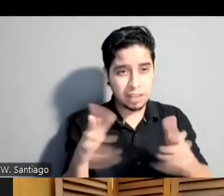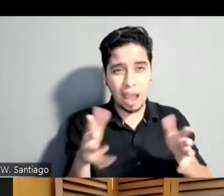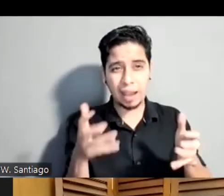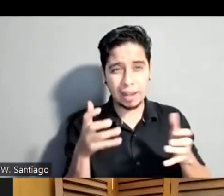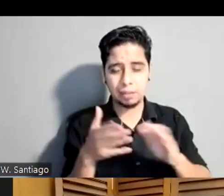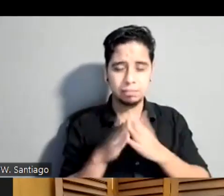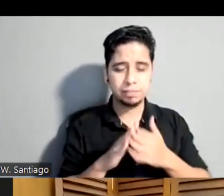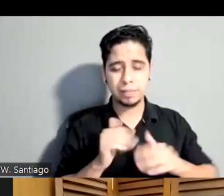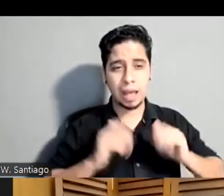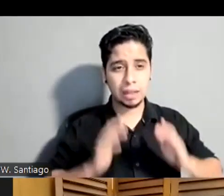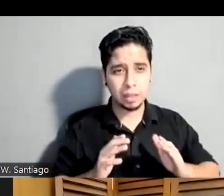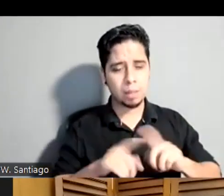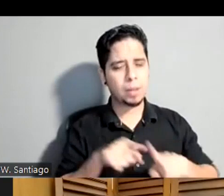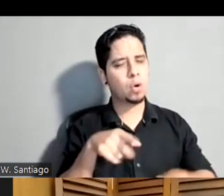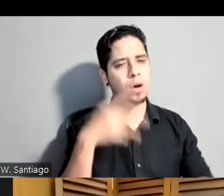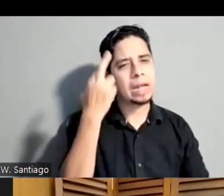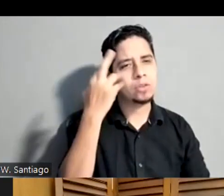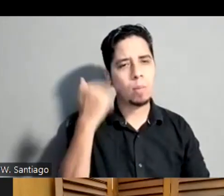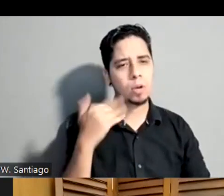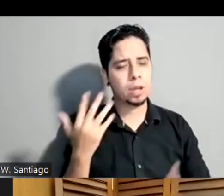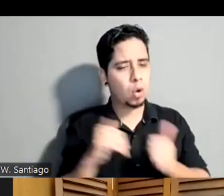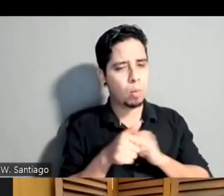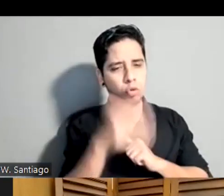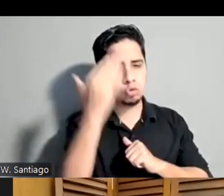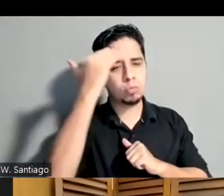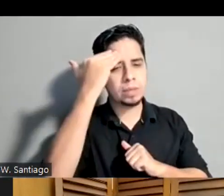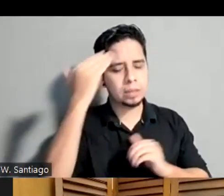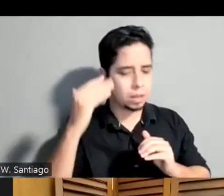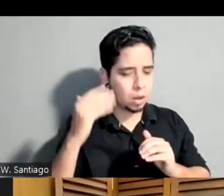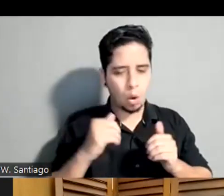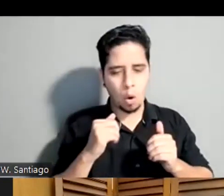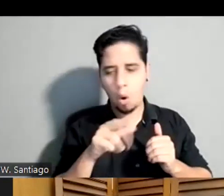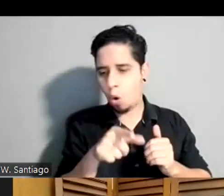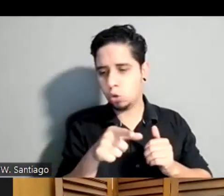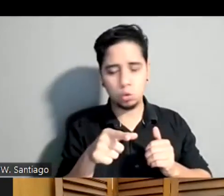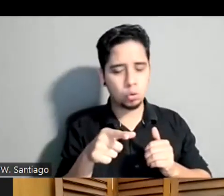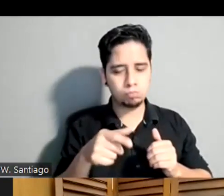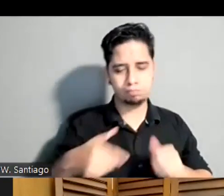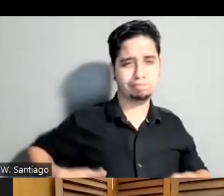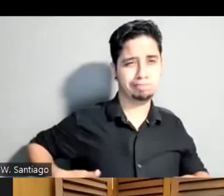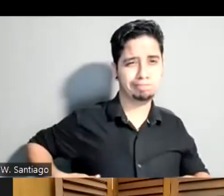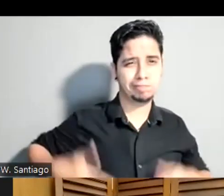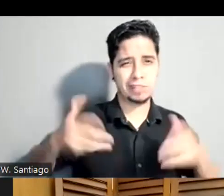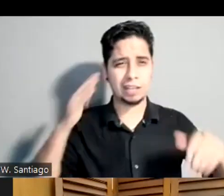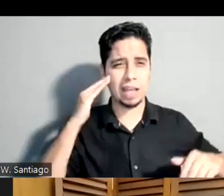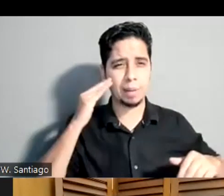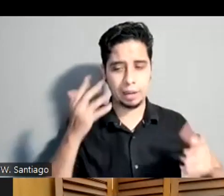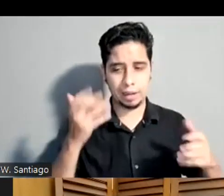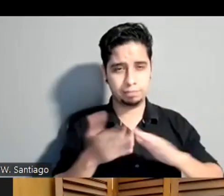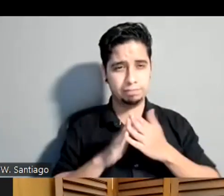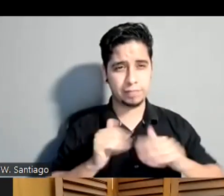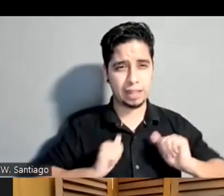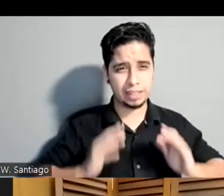sea, ¿tú viste algo? ¿O simplemente dijiste, no, desde chiquita? ¿De cuán chiquita? O sea, ¿cómo fue eso?